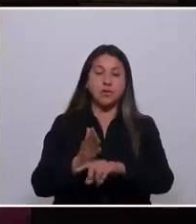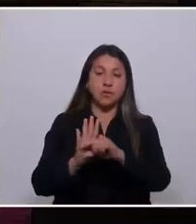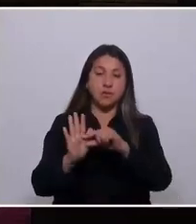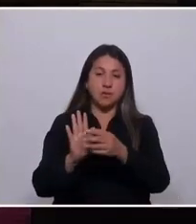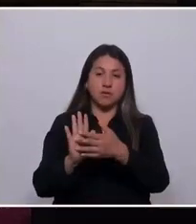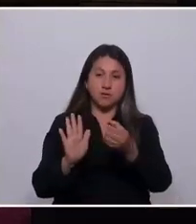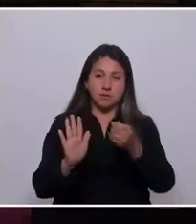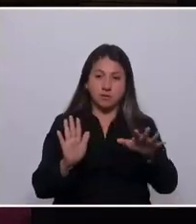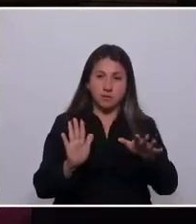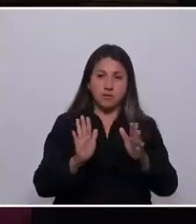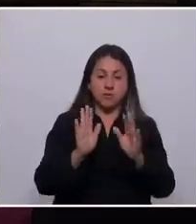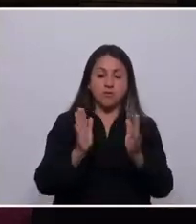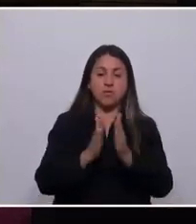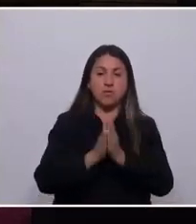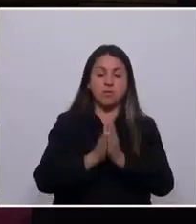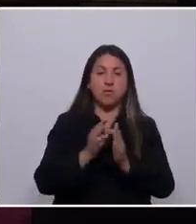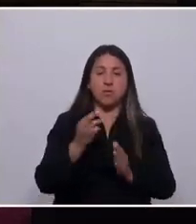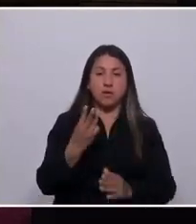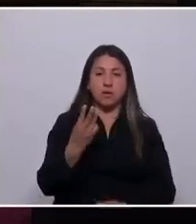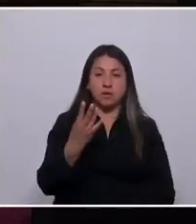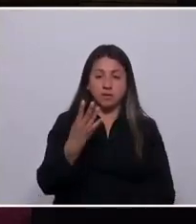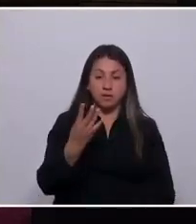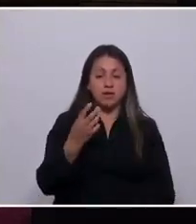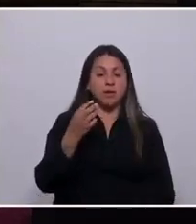indicación 43.